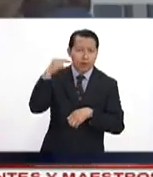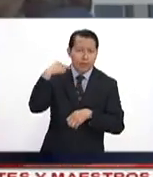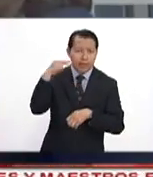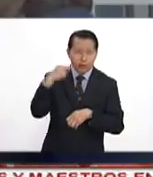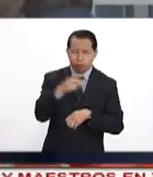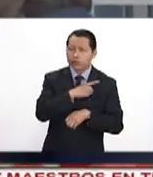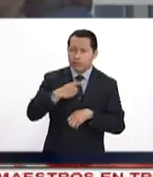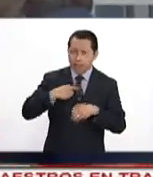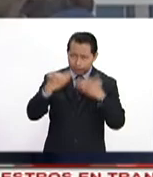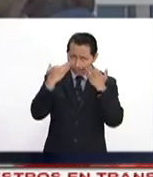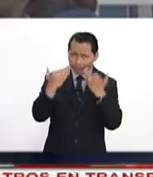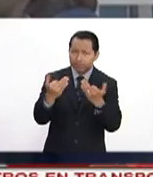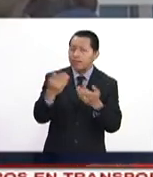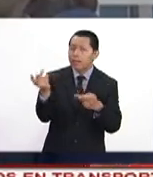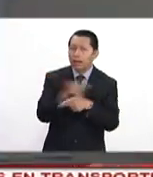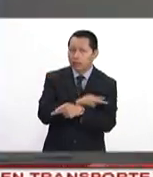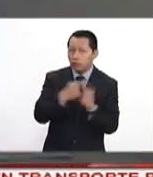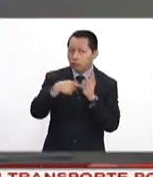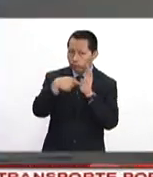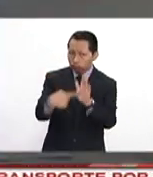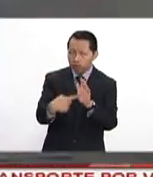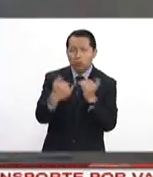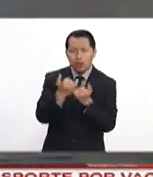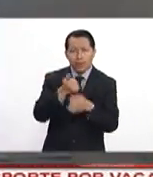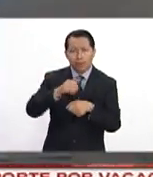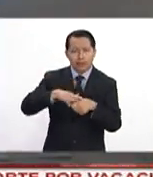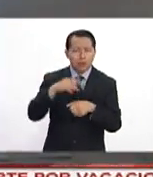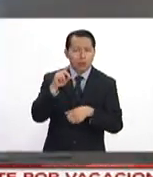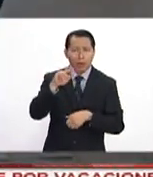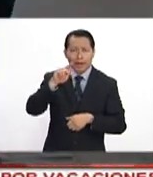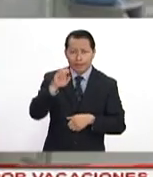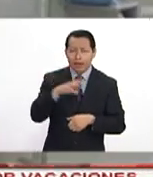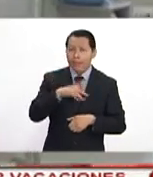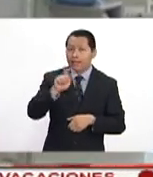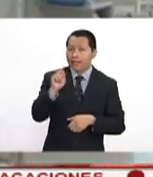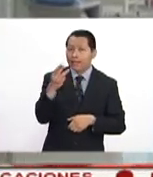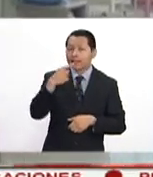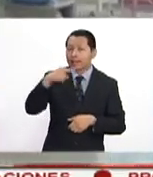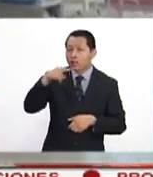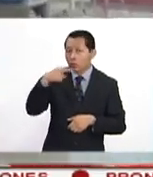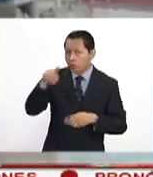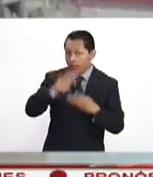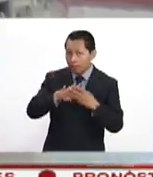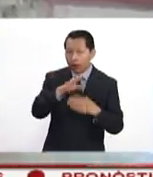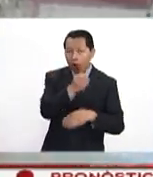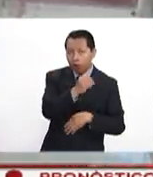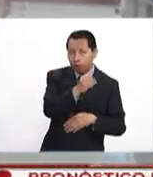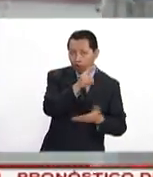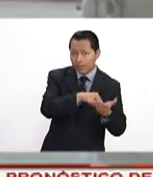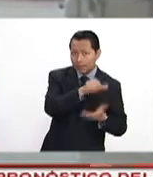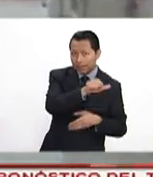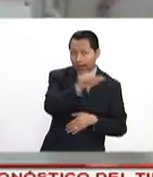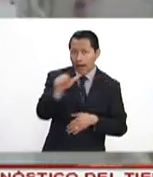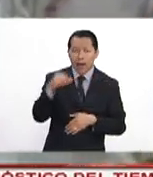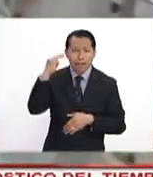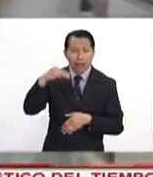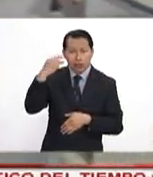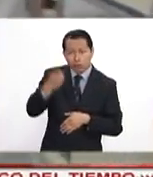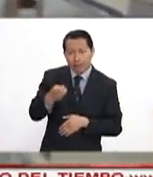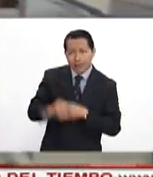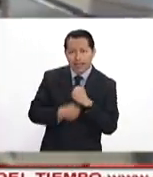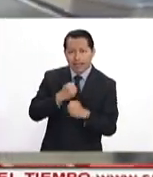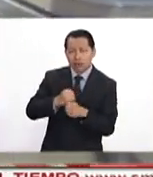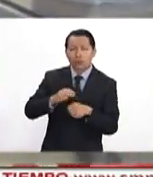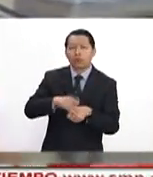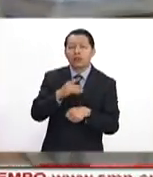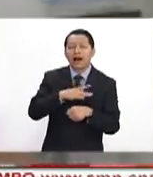Veracruz, y durante la administración de Duarte. Dijo que existen 23 denuncias penales de octubre de 2016 a marzo de este año sobre